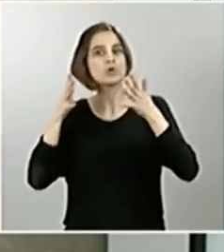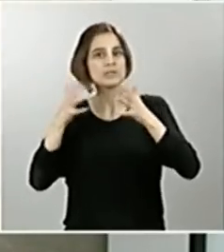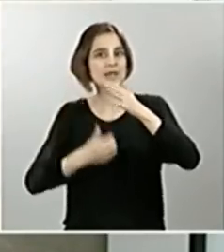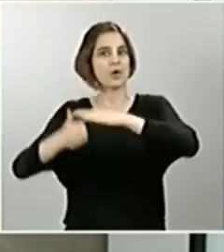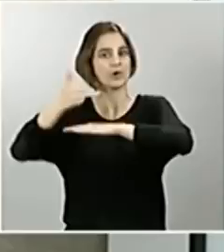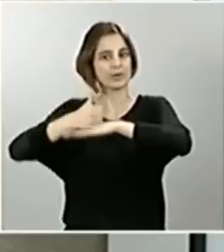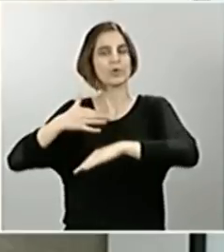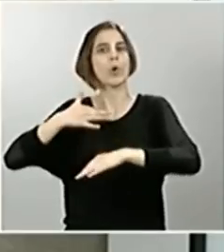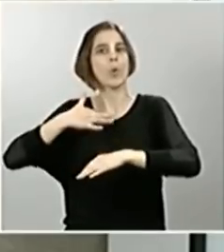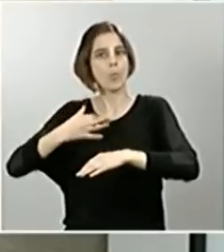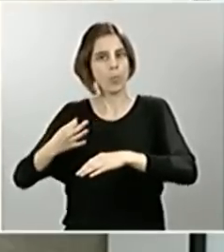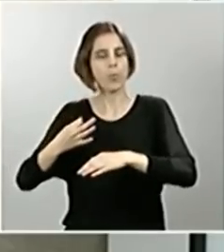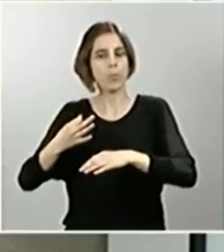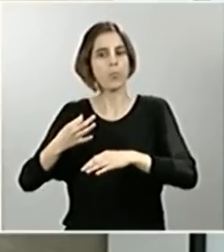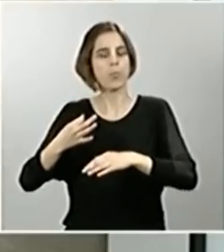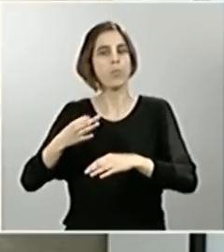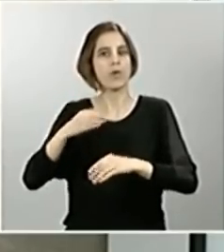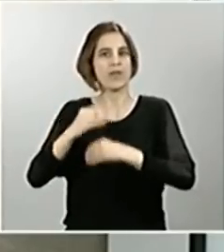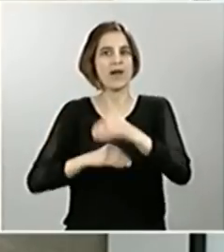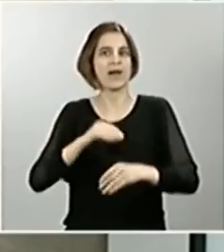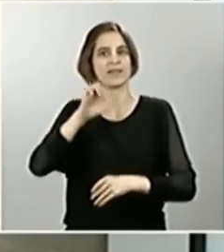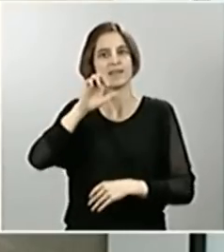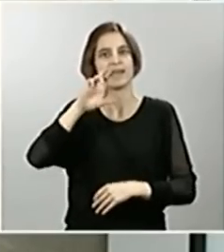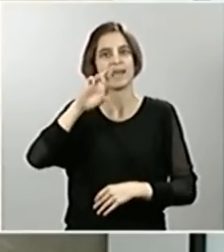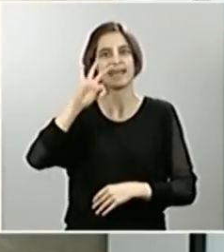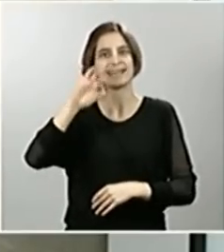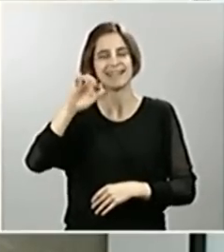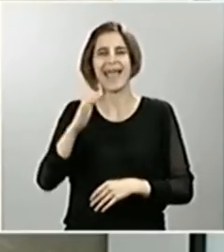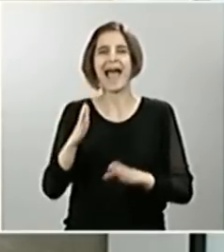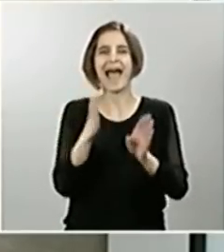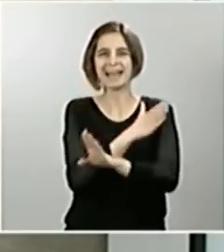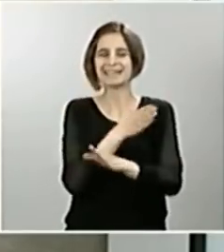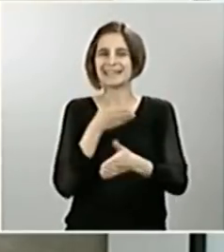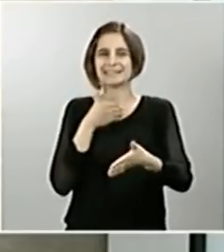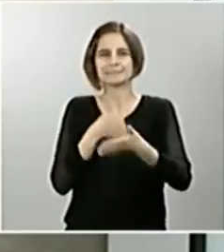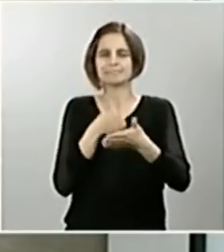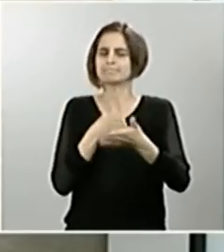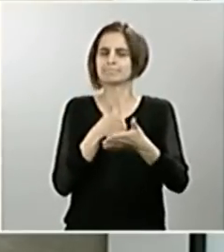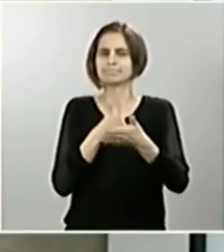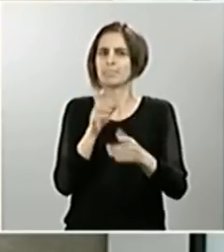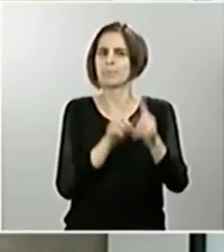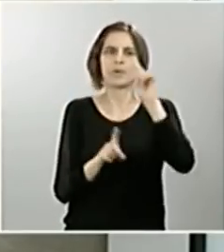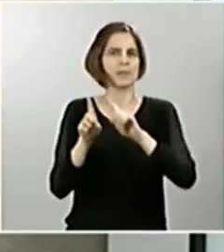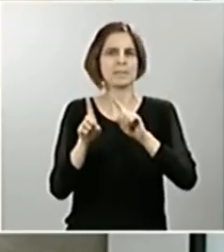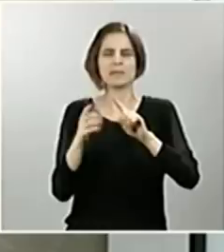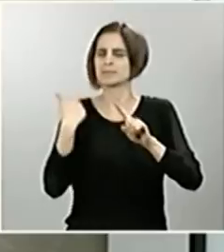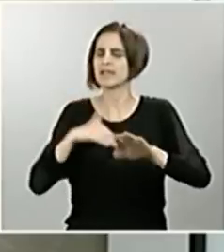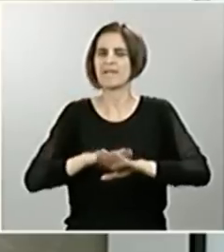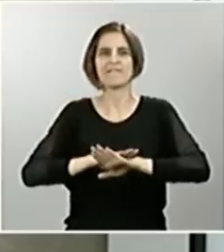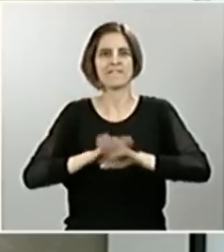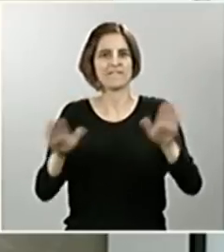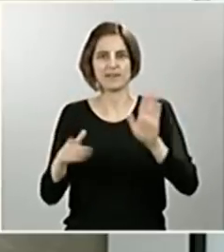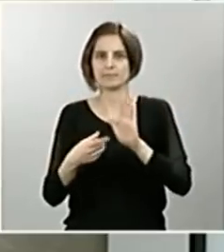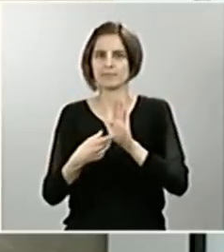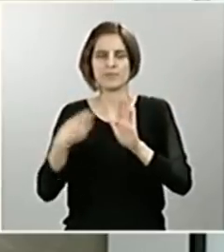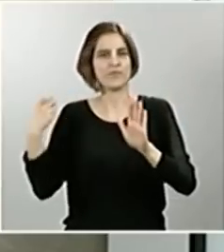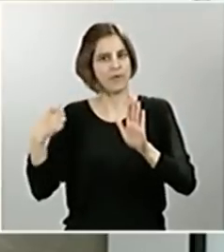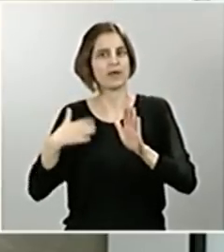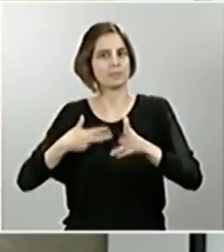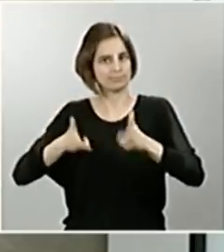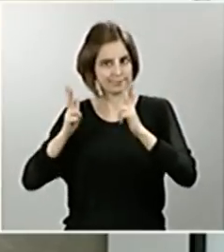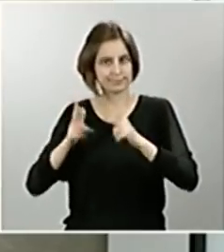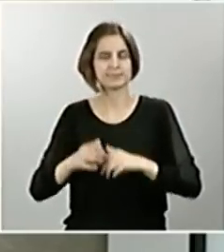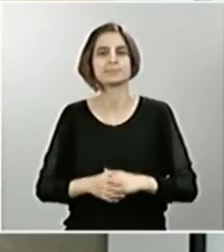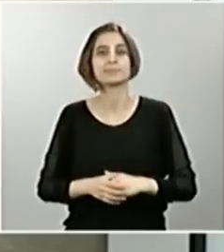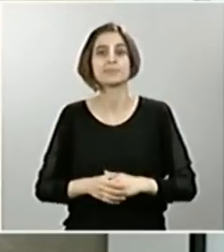formulación de ERTE. Había unha dificultad para facerlo neste momento e agora mesmo se posibilita. E finalmente o que sí